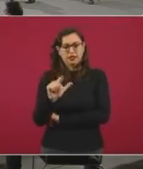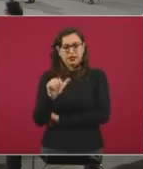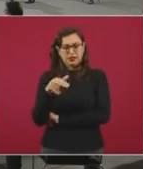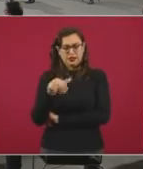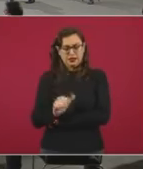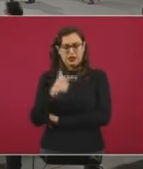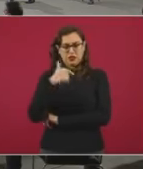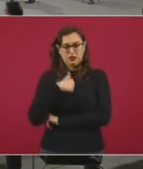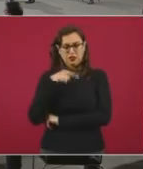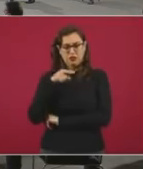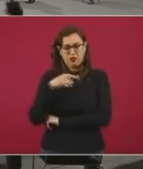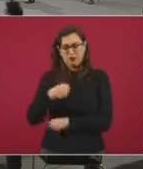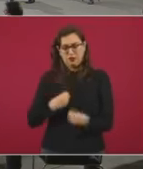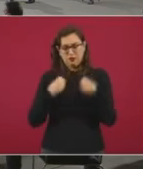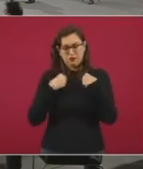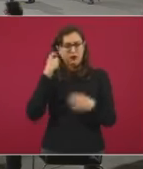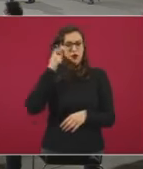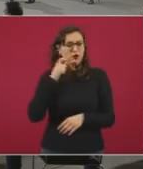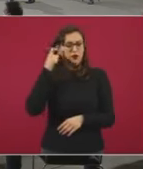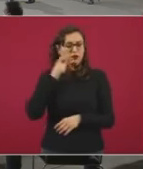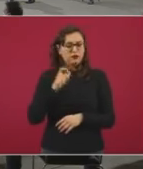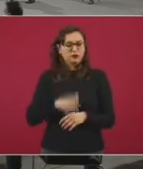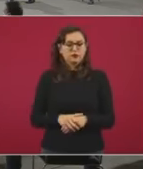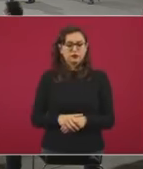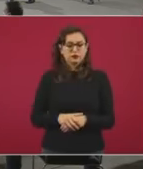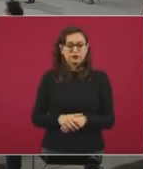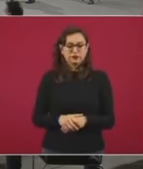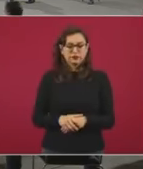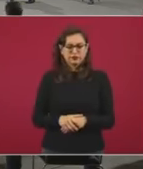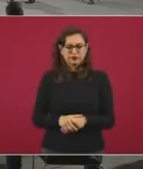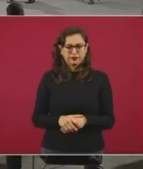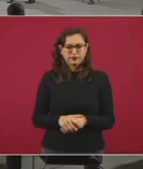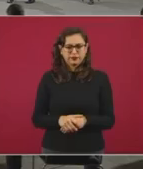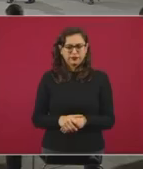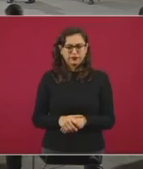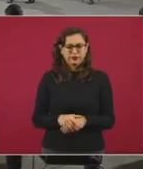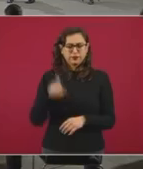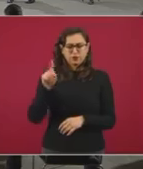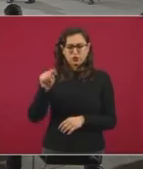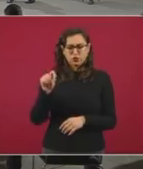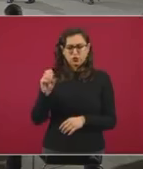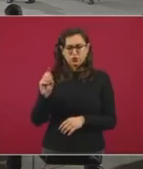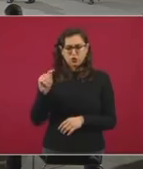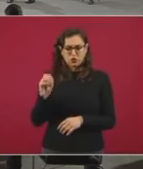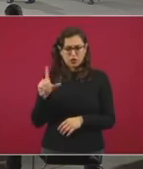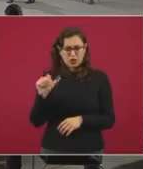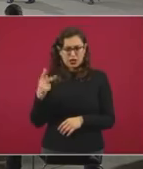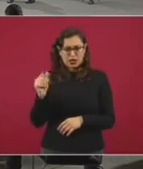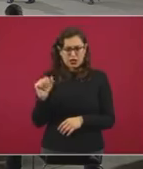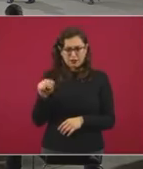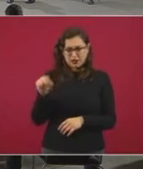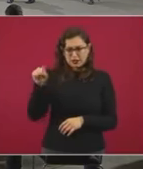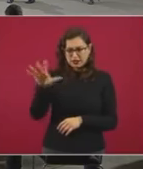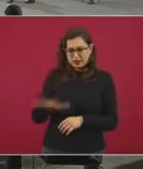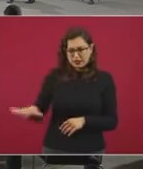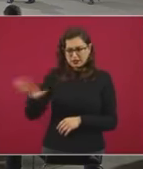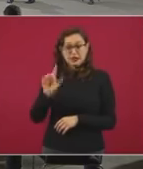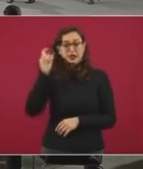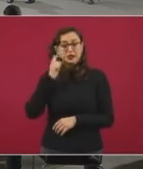Guerrero. El 30 de noviembre pasado, campesinos del municipio de San Miguel Totolapan, Guerrero, impidieron que